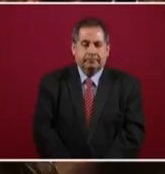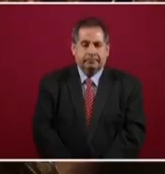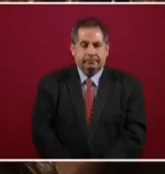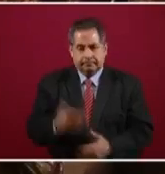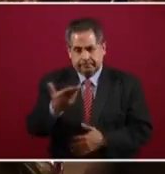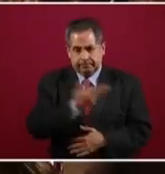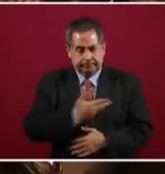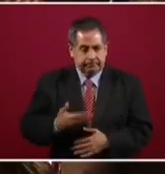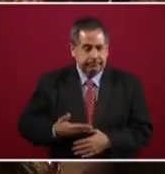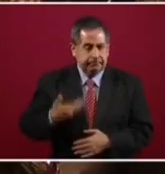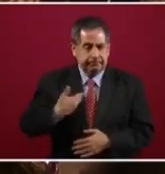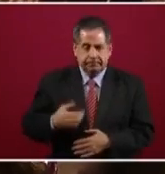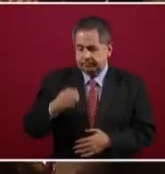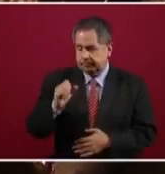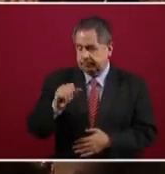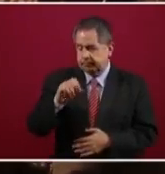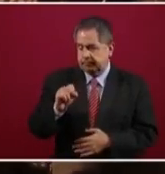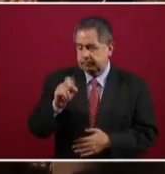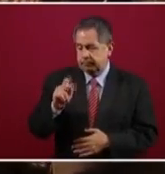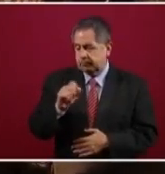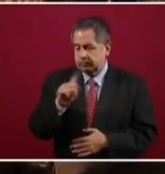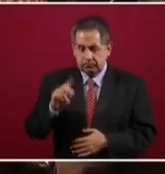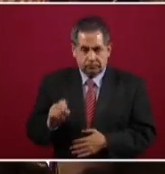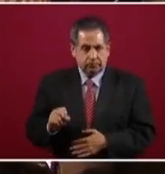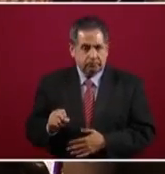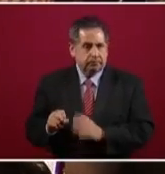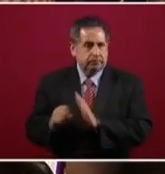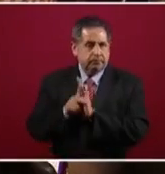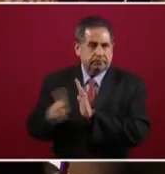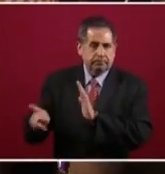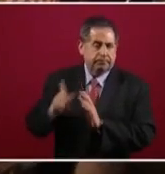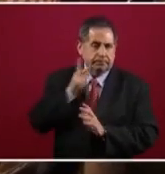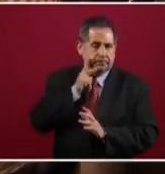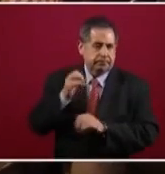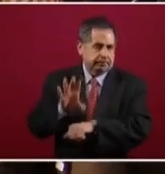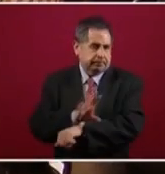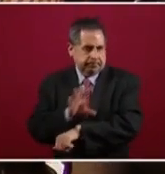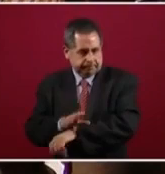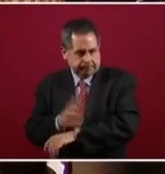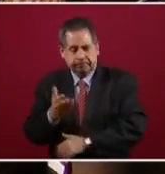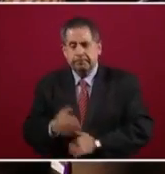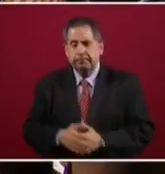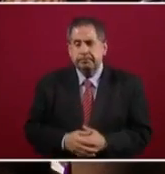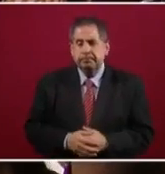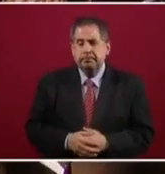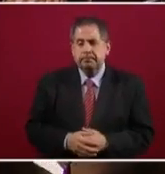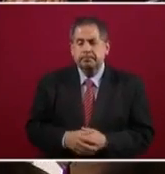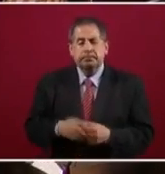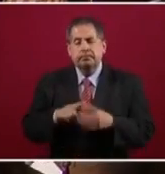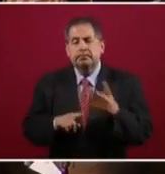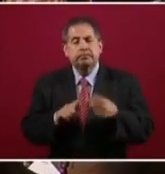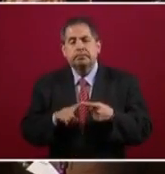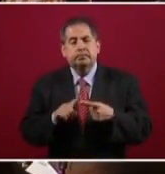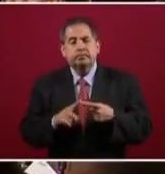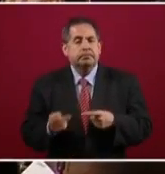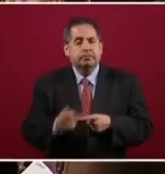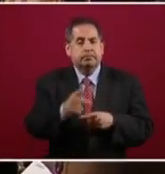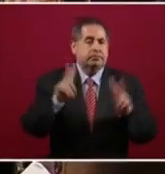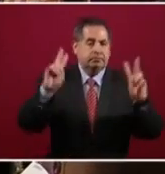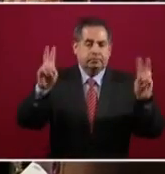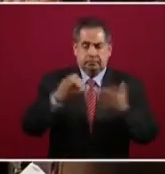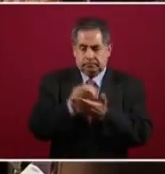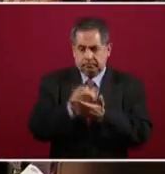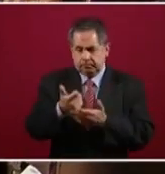Presidente de la Nación, servidor Carlos Pozos, reportero de la revista Petróleo y Energía. Mi primera pregunta es sobre el tema